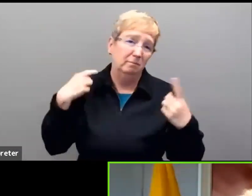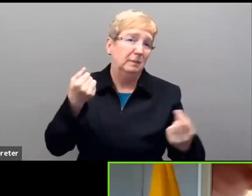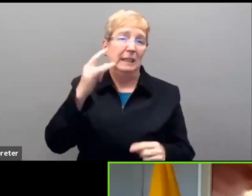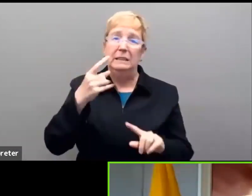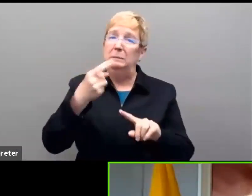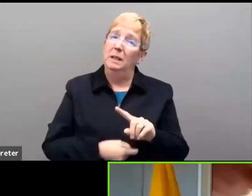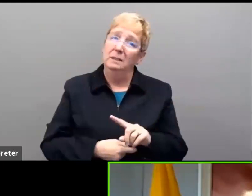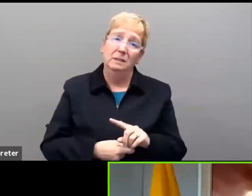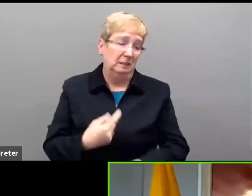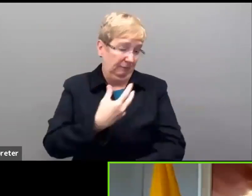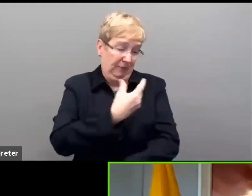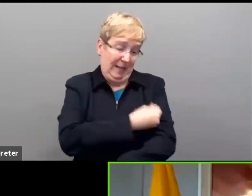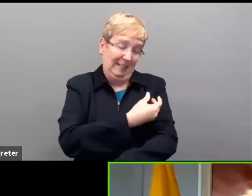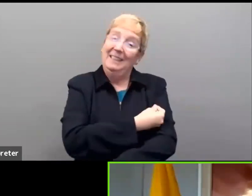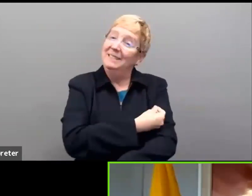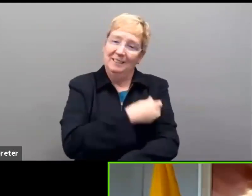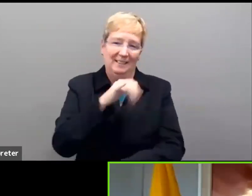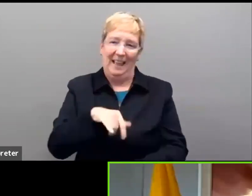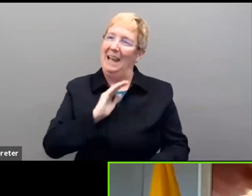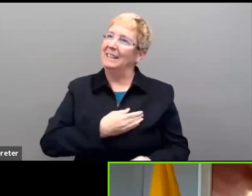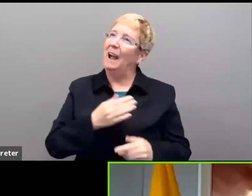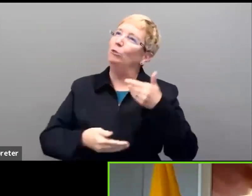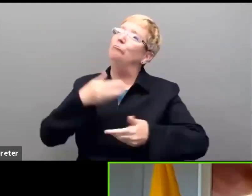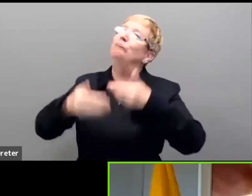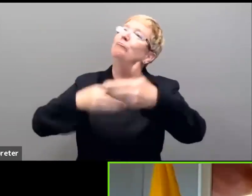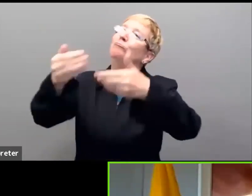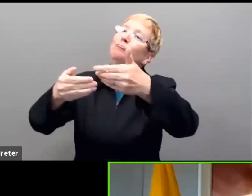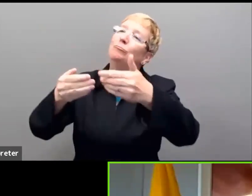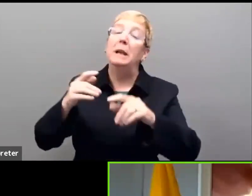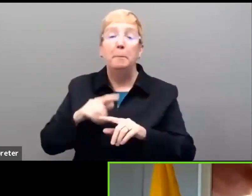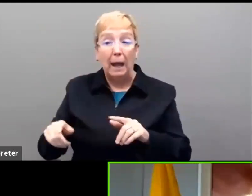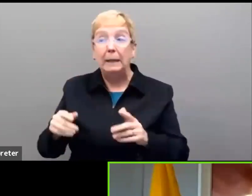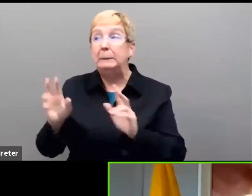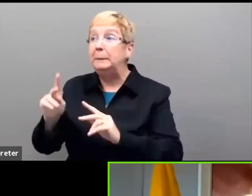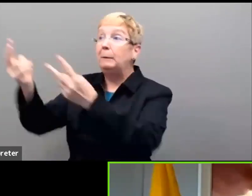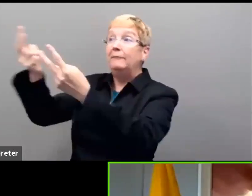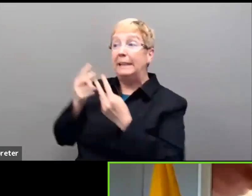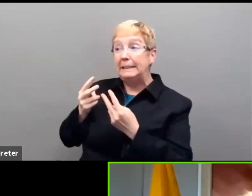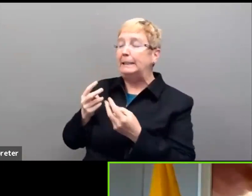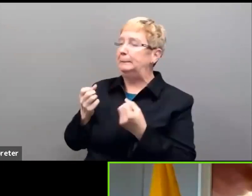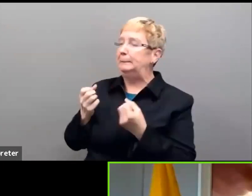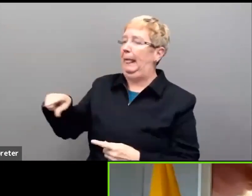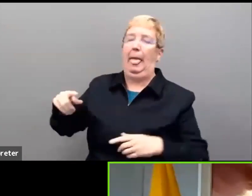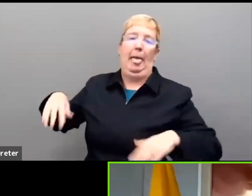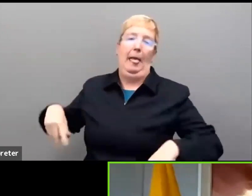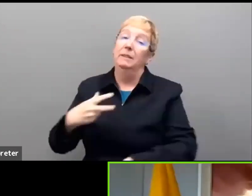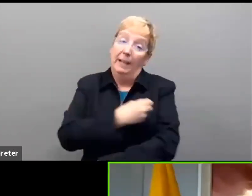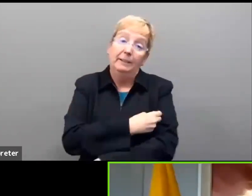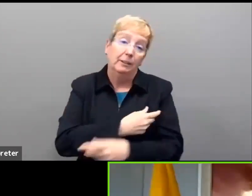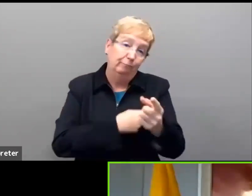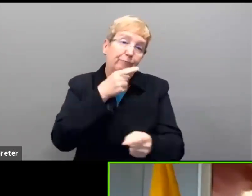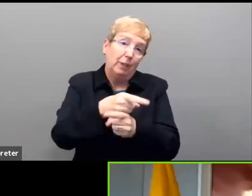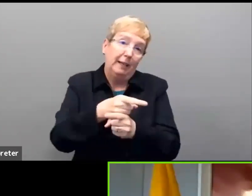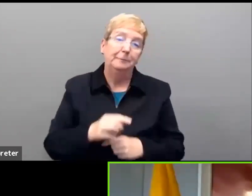ofrecer el equipo de protección personal a los visitantes que no lo tengan, algo que le voy a pedir al doctor Grace, no que yo no lo